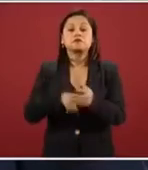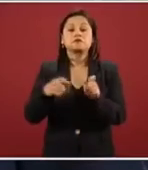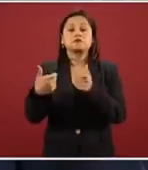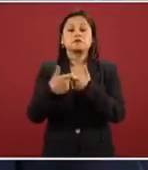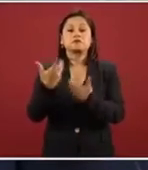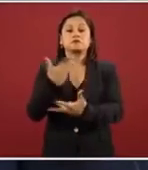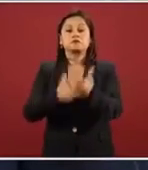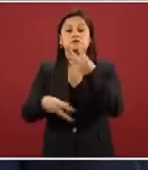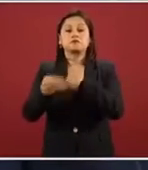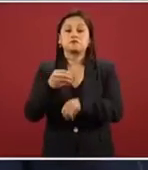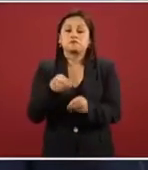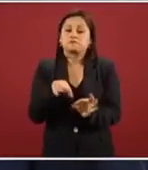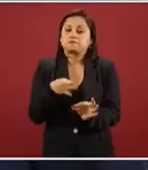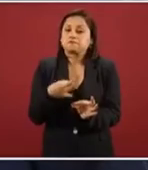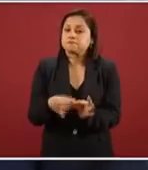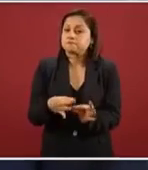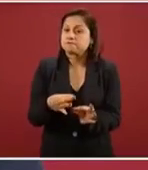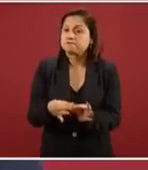Les voy a mostrar